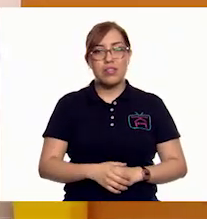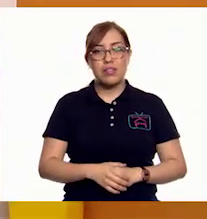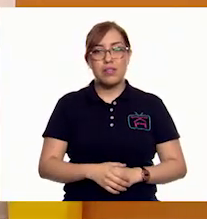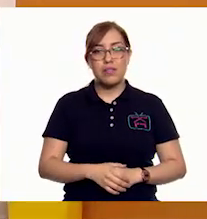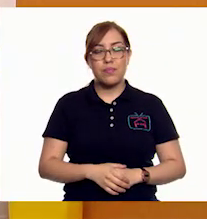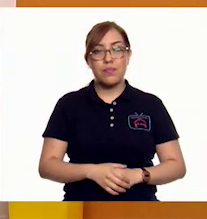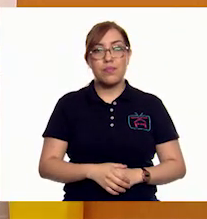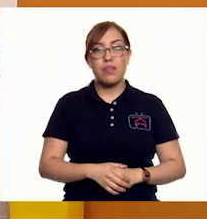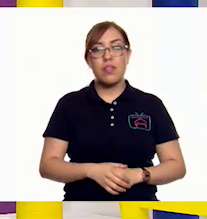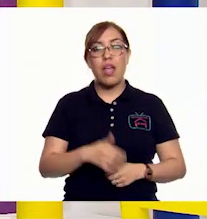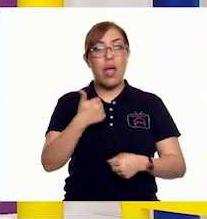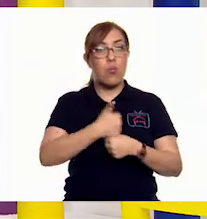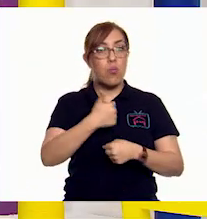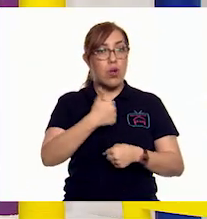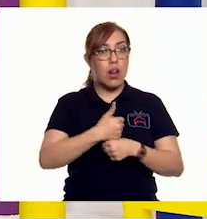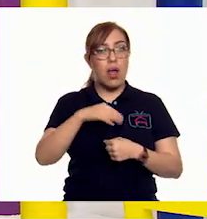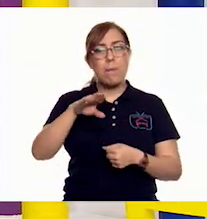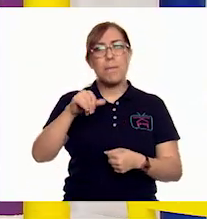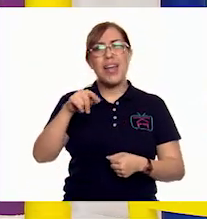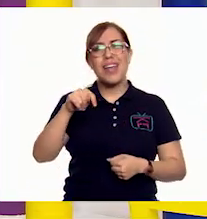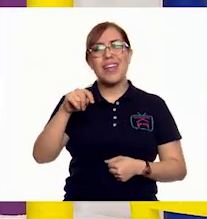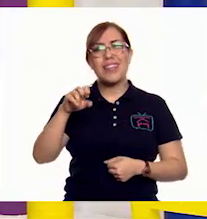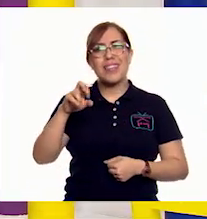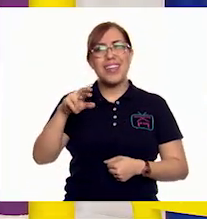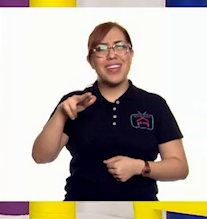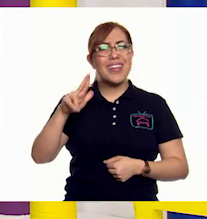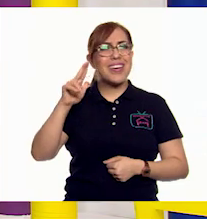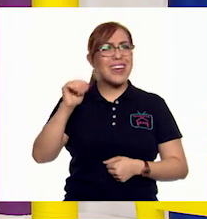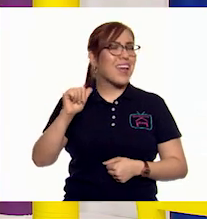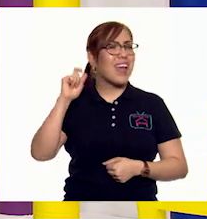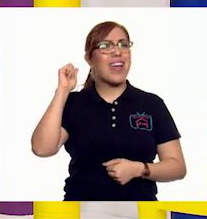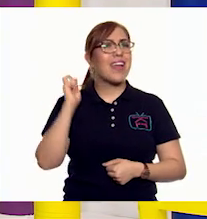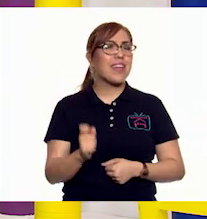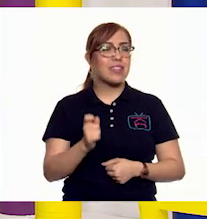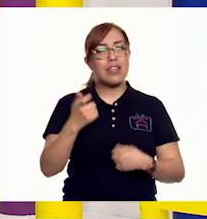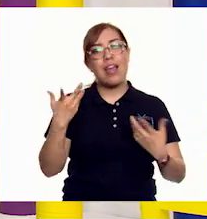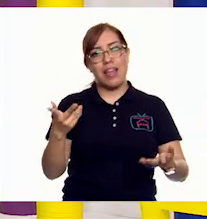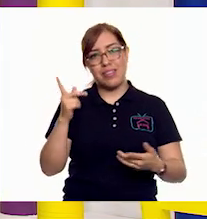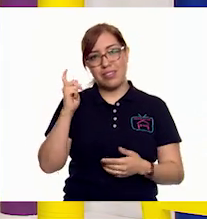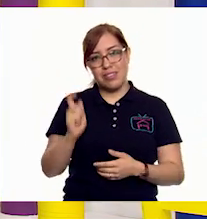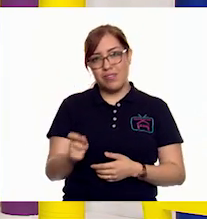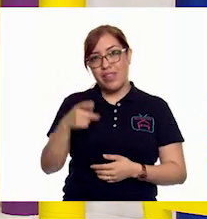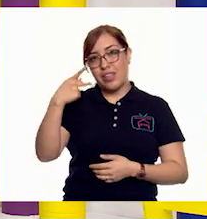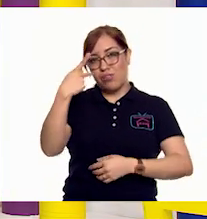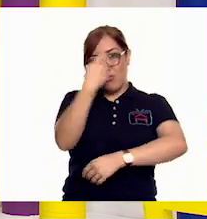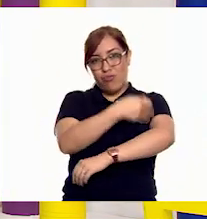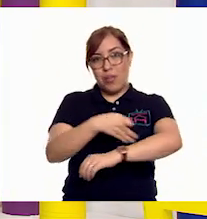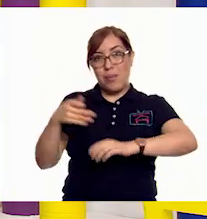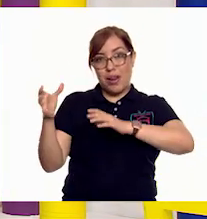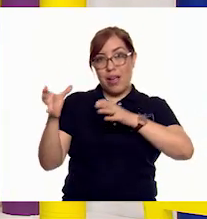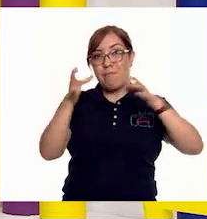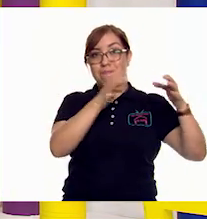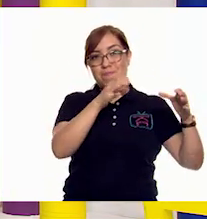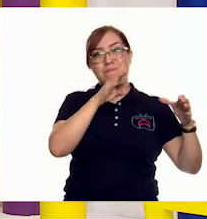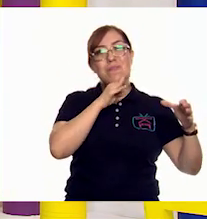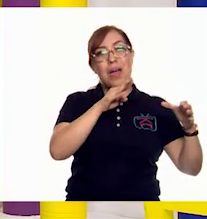refiere? Ah, materna quiere decir que viene de parte del lado de la mamá. Y paterna quiere decir que es